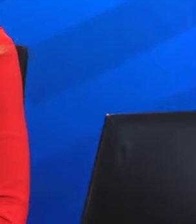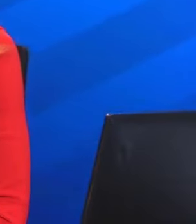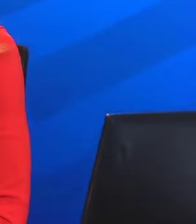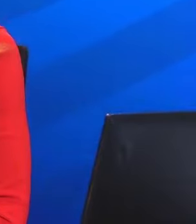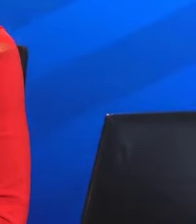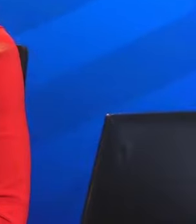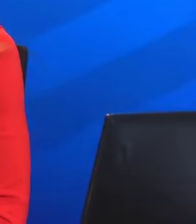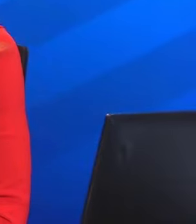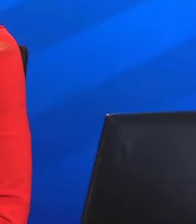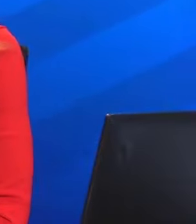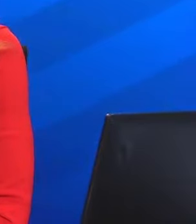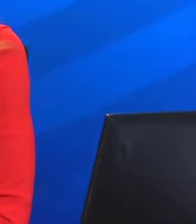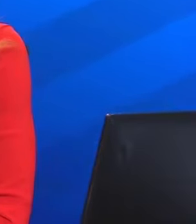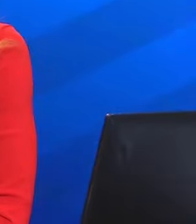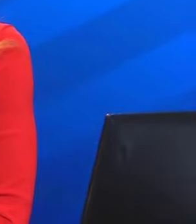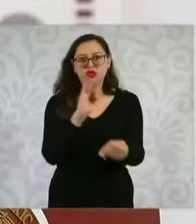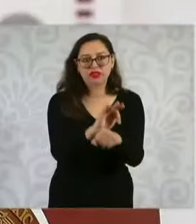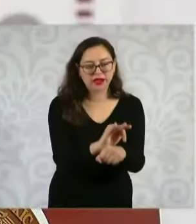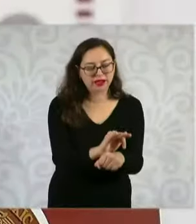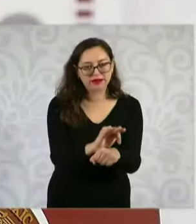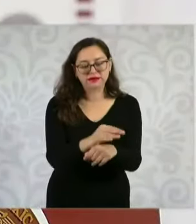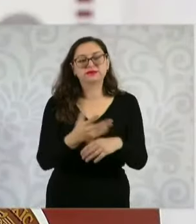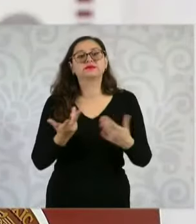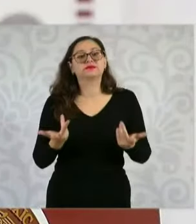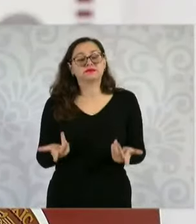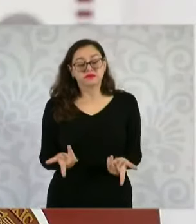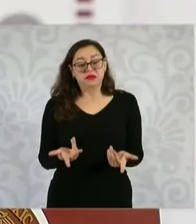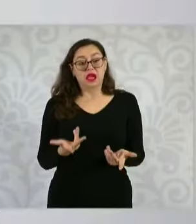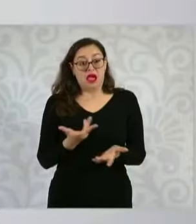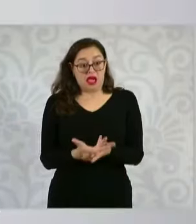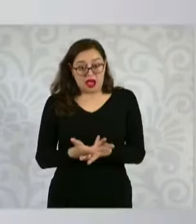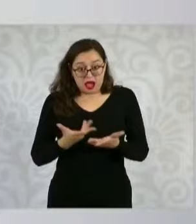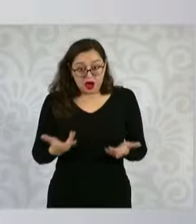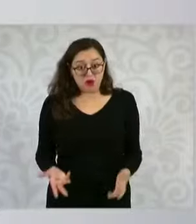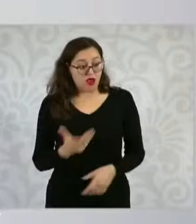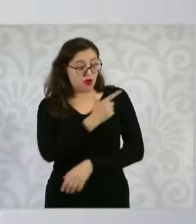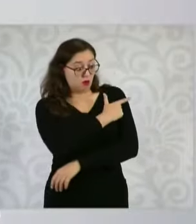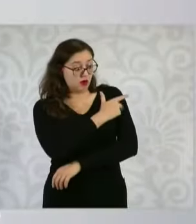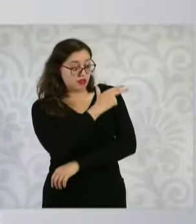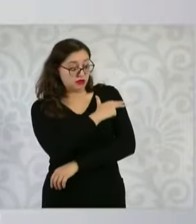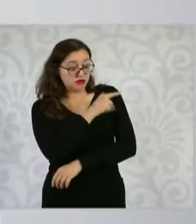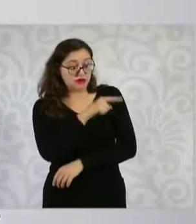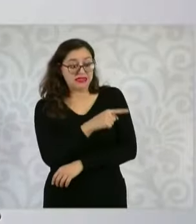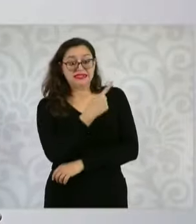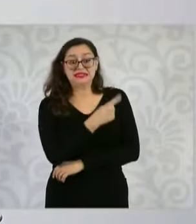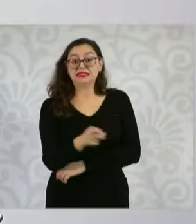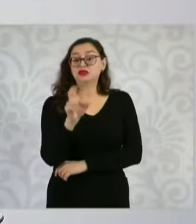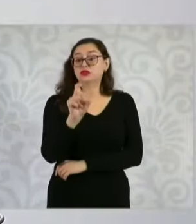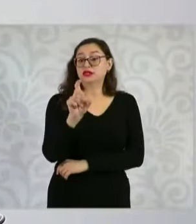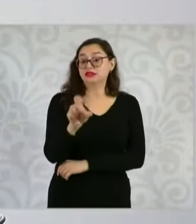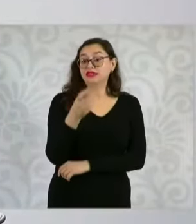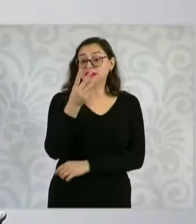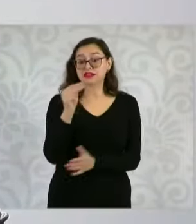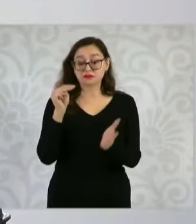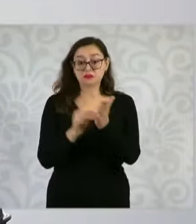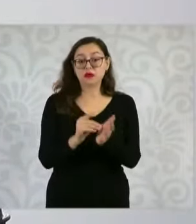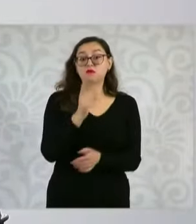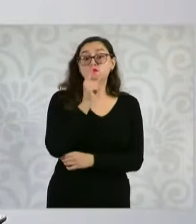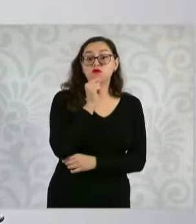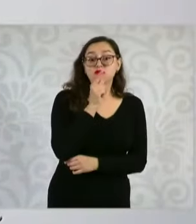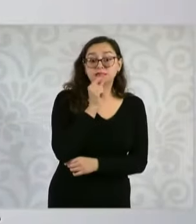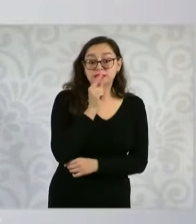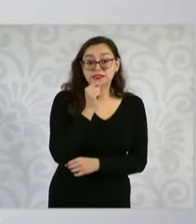marco lo primero que sí tenemos que reconocer es que a 8 días de la presidenta Claudia